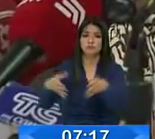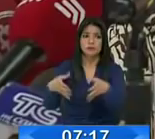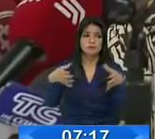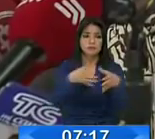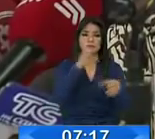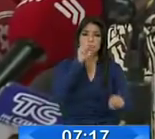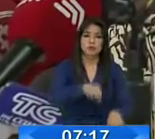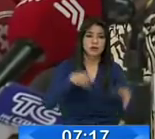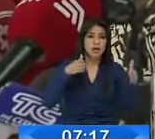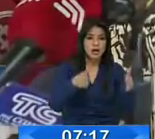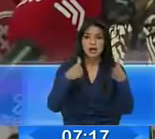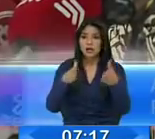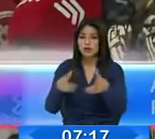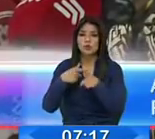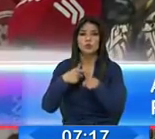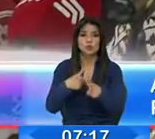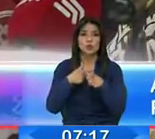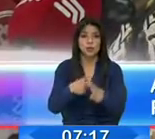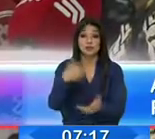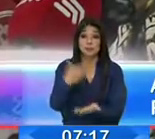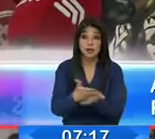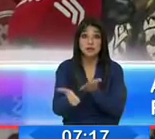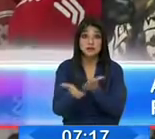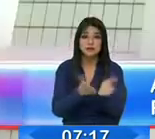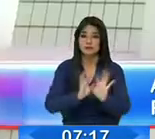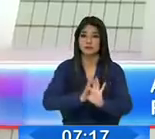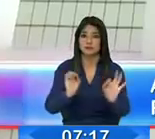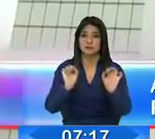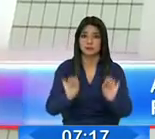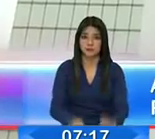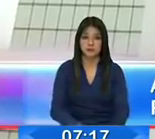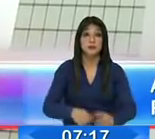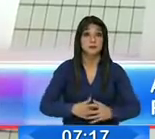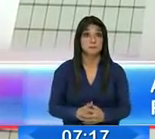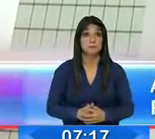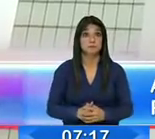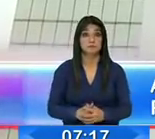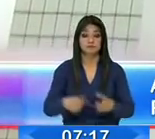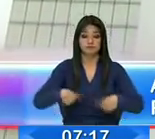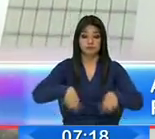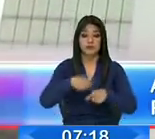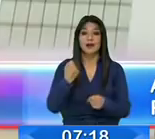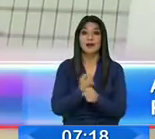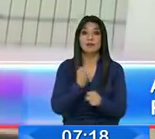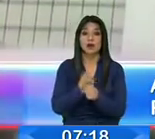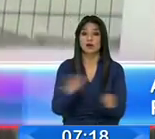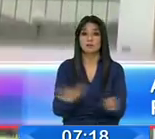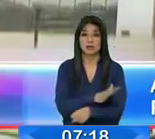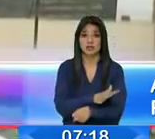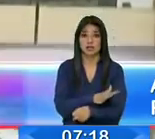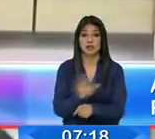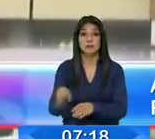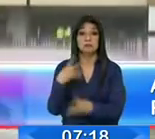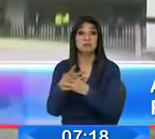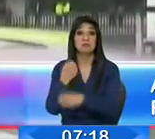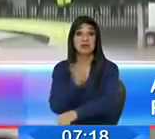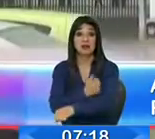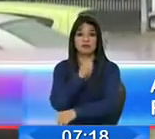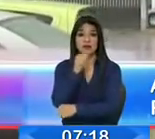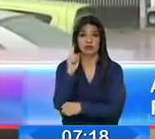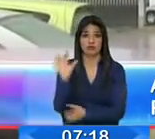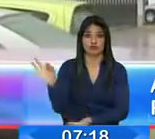pueda atender lo más urgente y no se paralice el sistema de justicia. Pues solo la sala laboral está completa y en la penal faltan 2